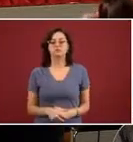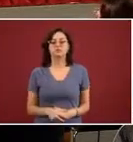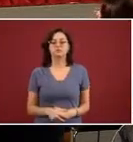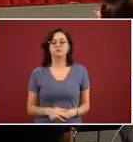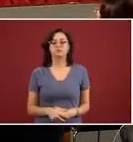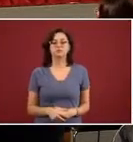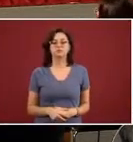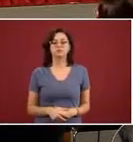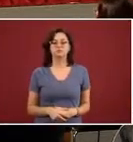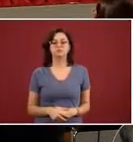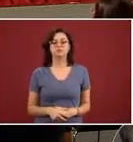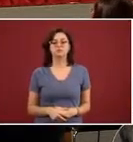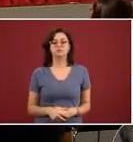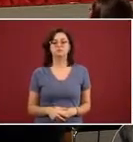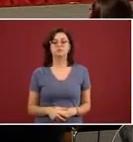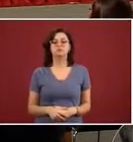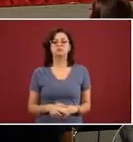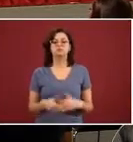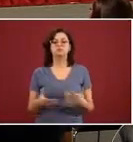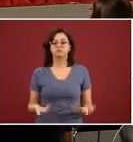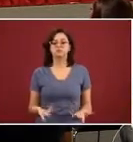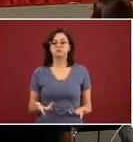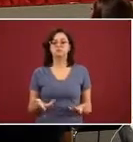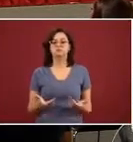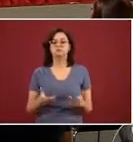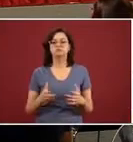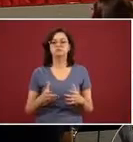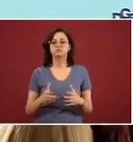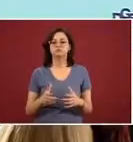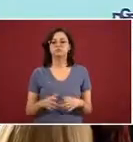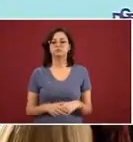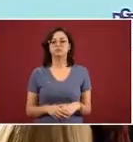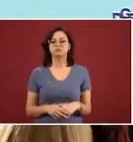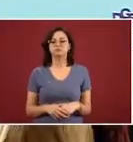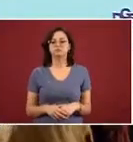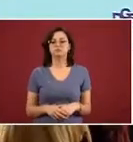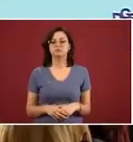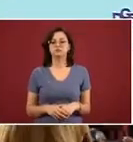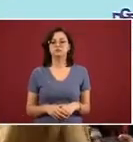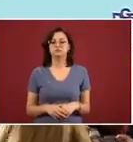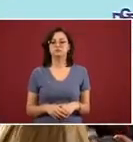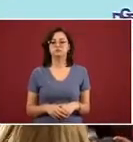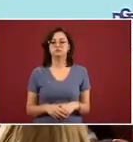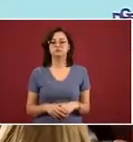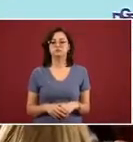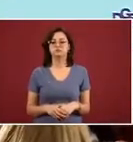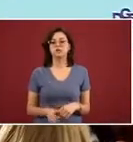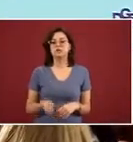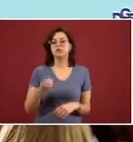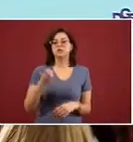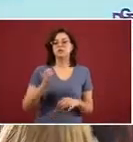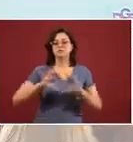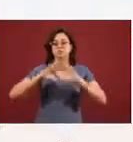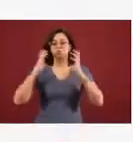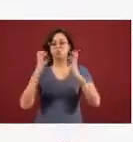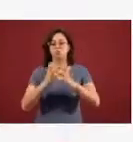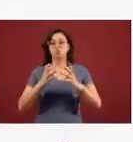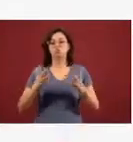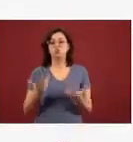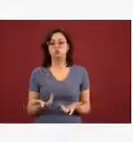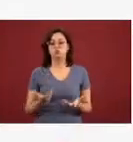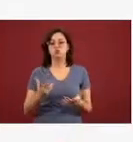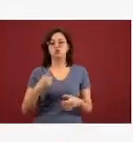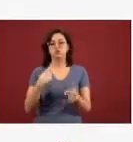cayó ligeramente la proporción, aunque prácticamente se mantiene cerca de las 3/4 partes de los